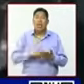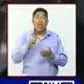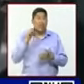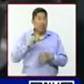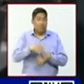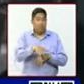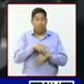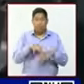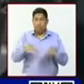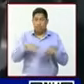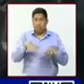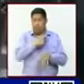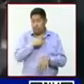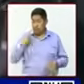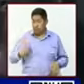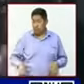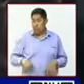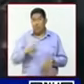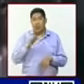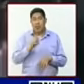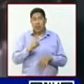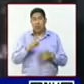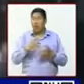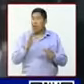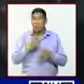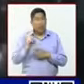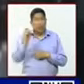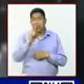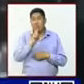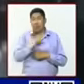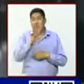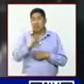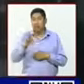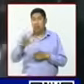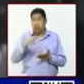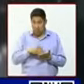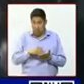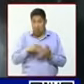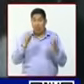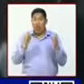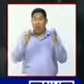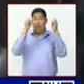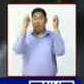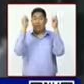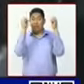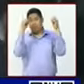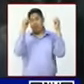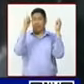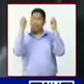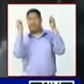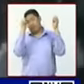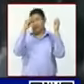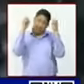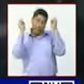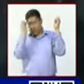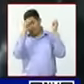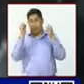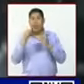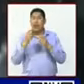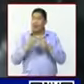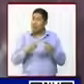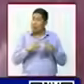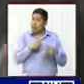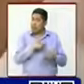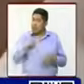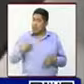dañado más de 155 mil edificios y ha obligado, como usted puede ver, a los vecinos a salir a la calle para protegerse a pesar de